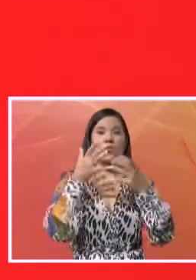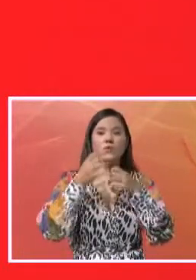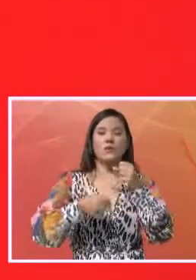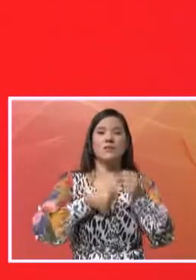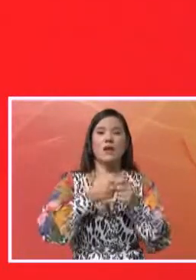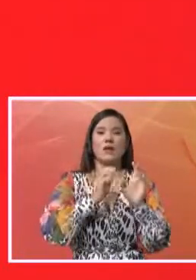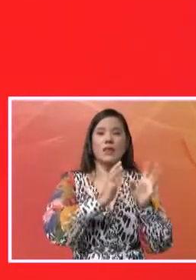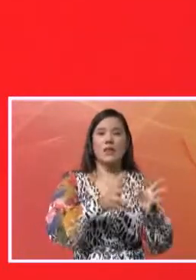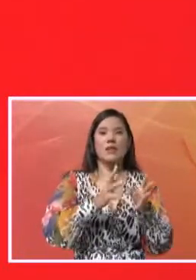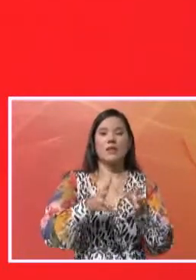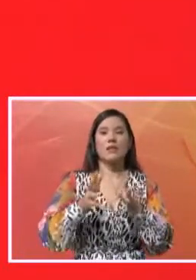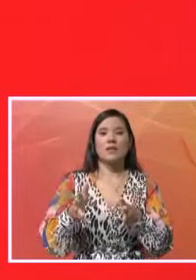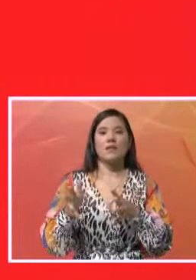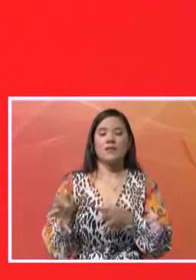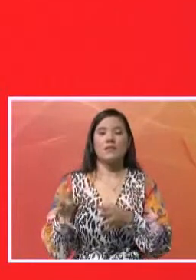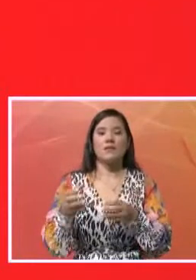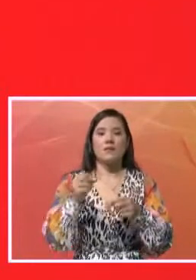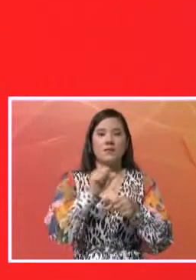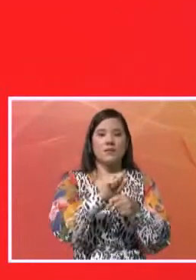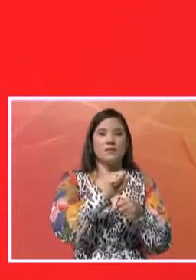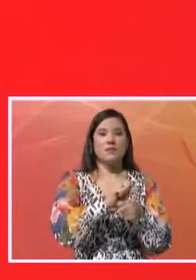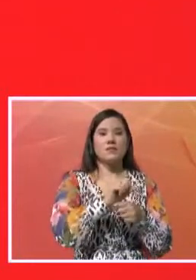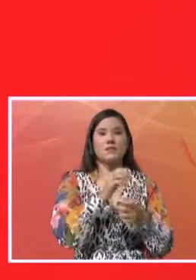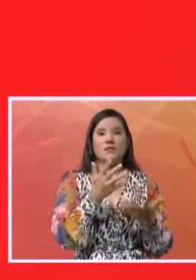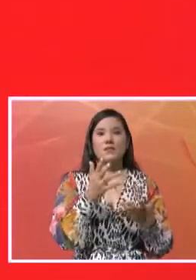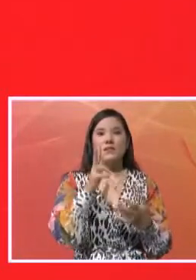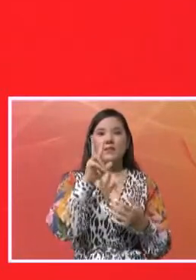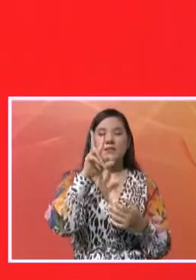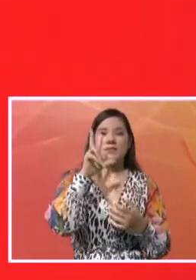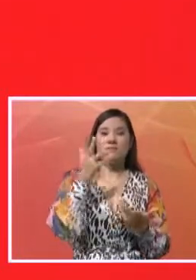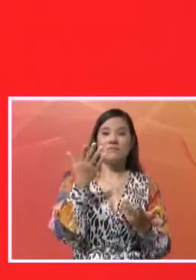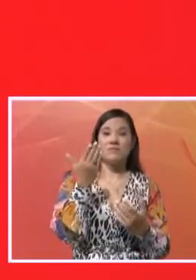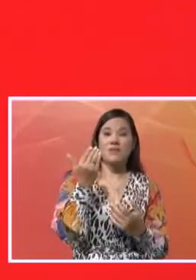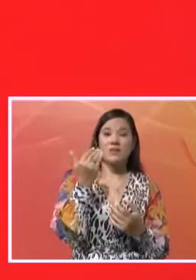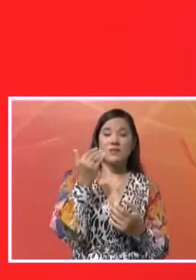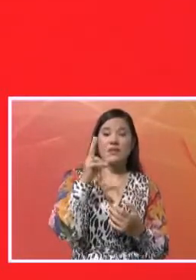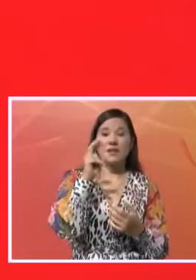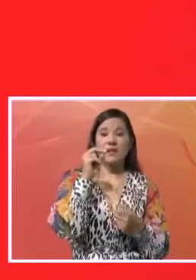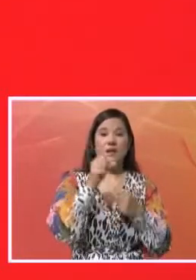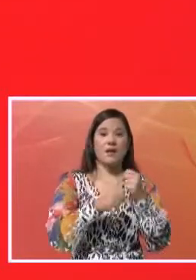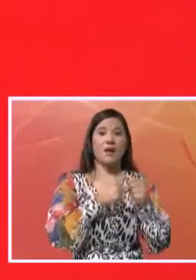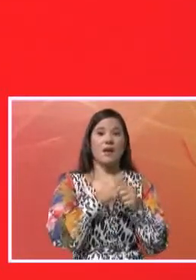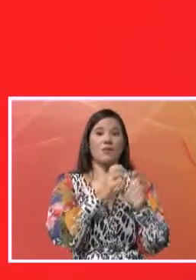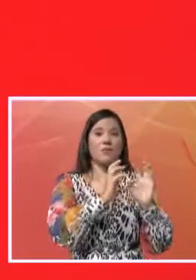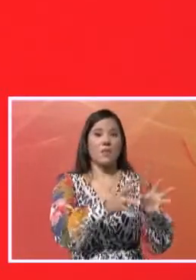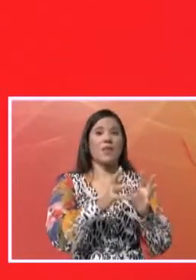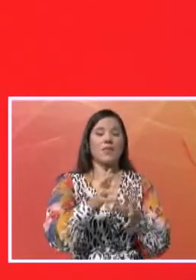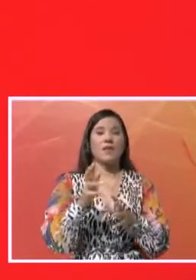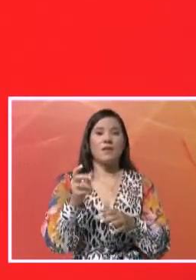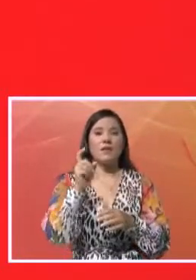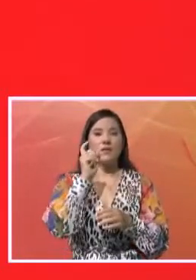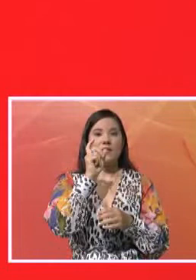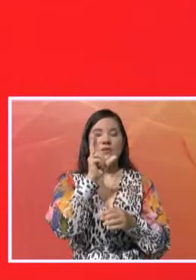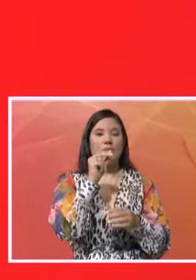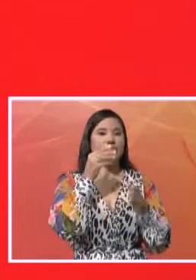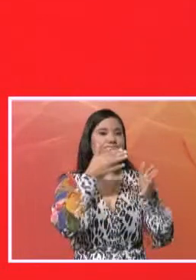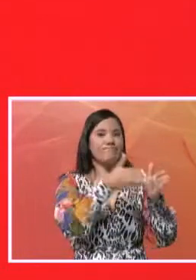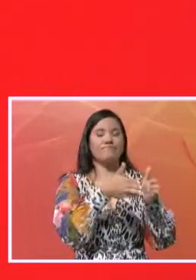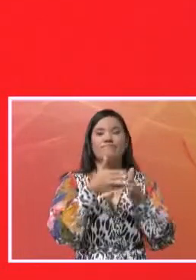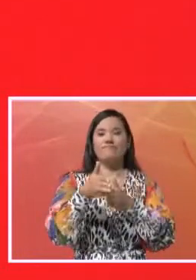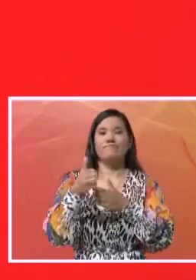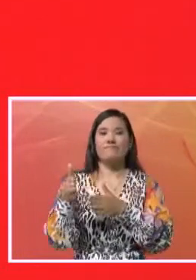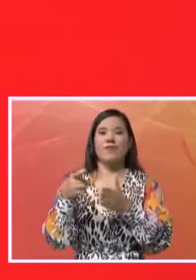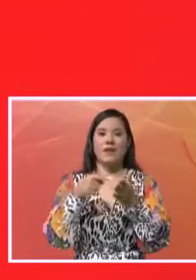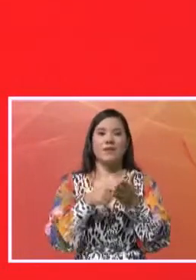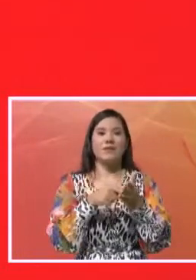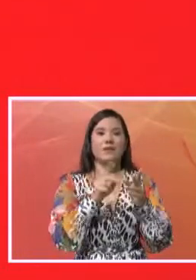incluso me atrevo a decirte expediente que tenían cinco y hasta diez años que le falta le faltaban actualizaciones estas personas fue